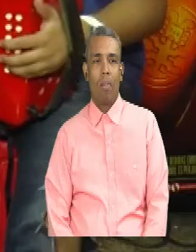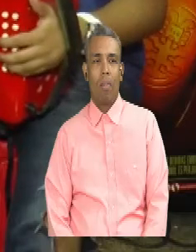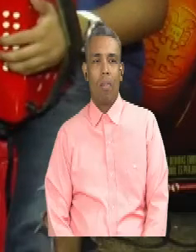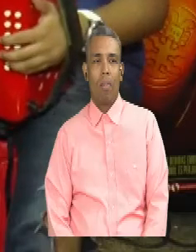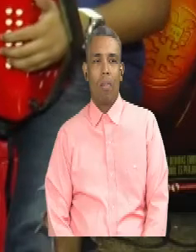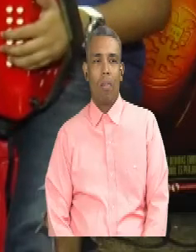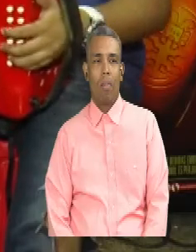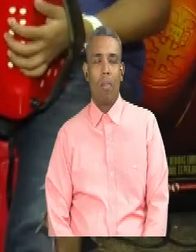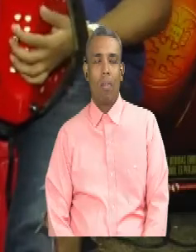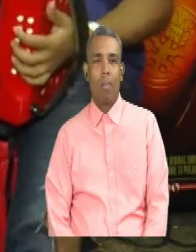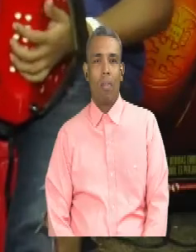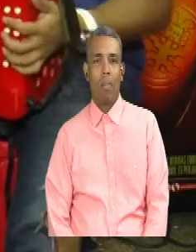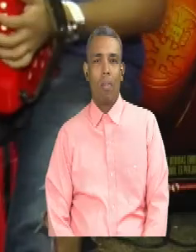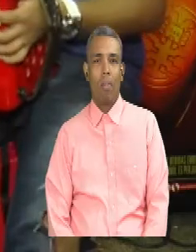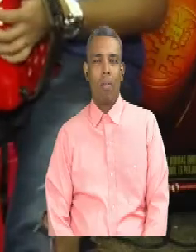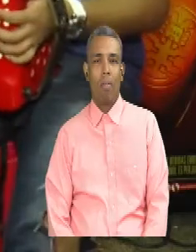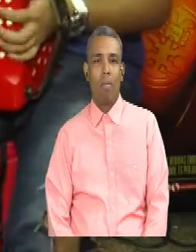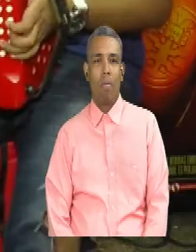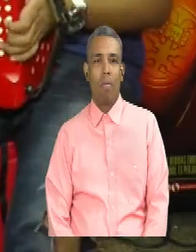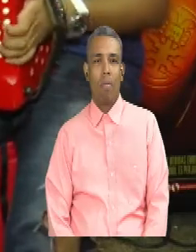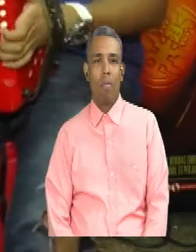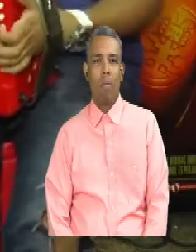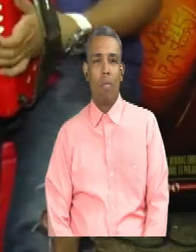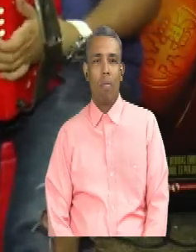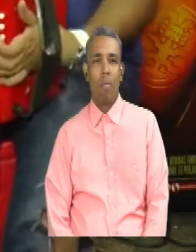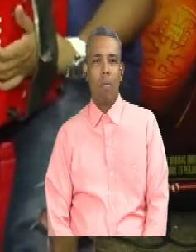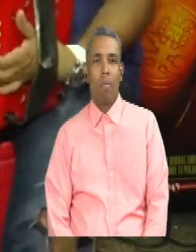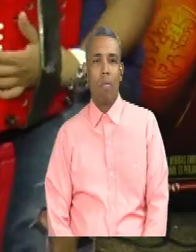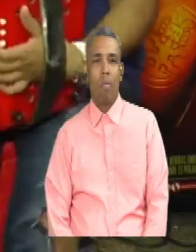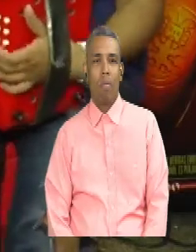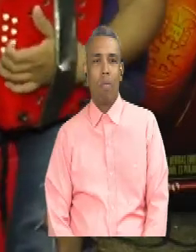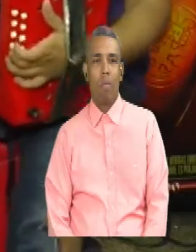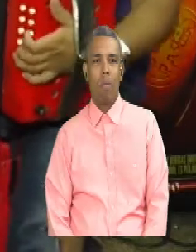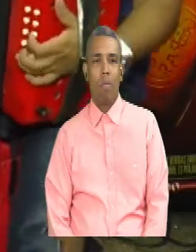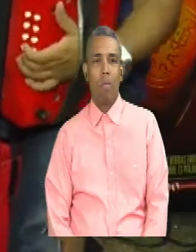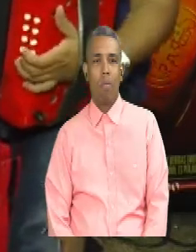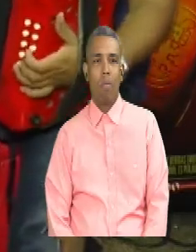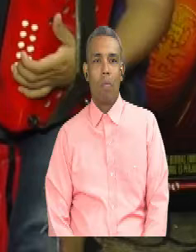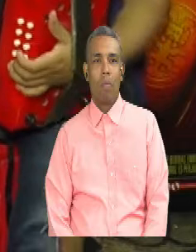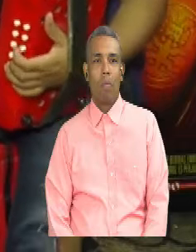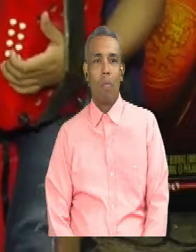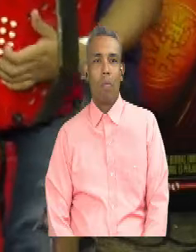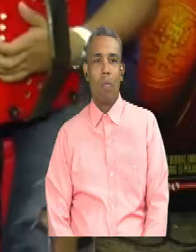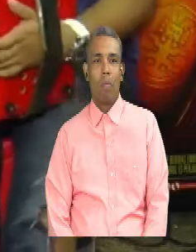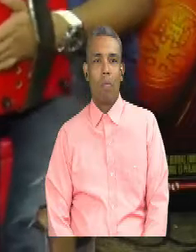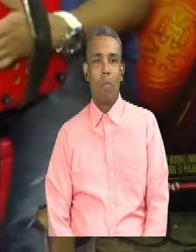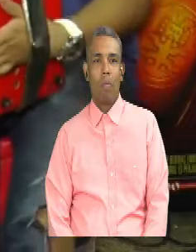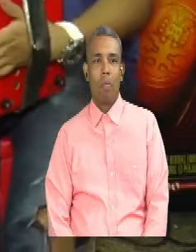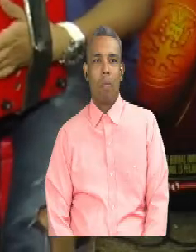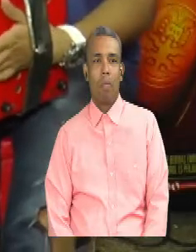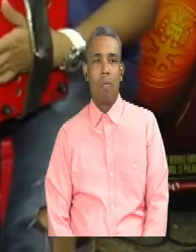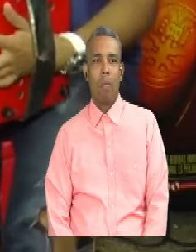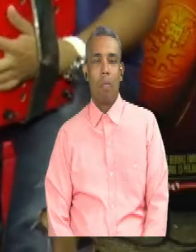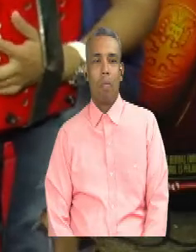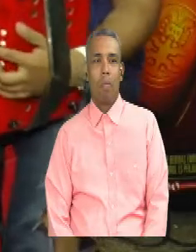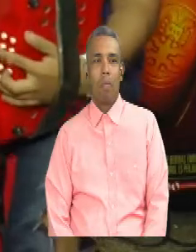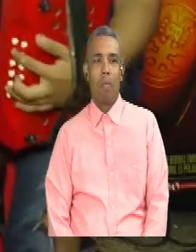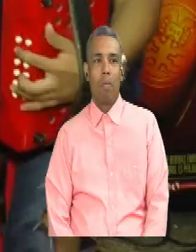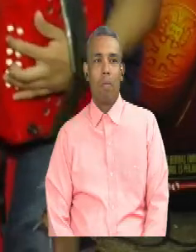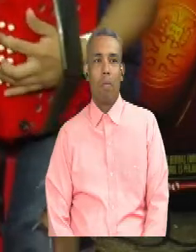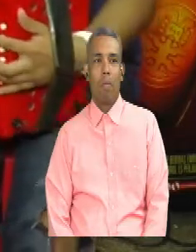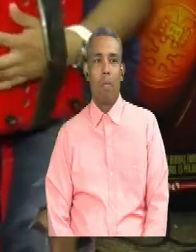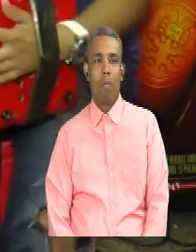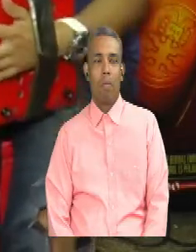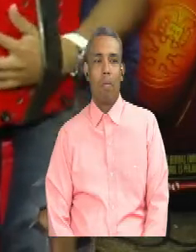pueblo para que cambies de situación. Te colmaré de amor. Para en